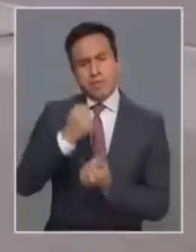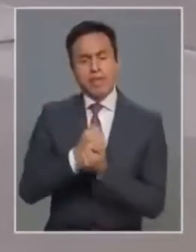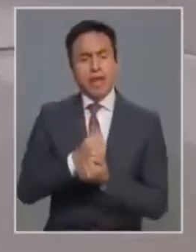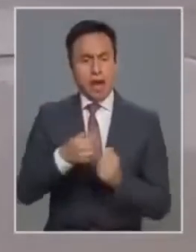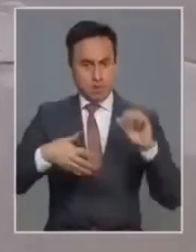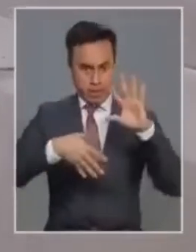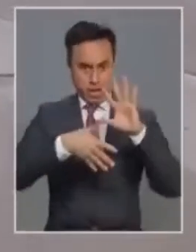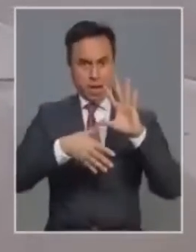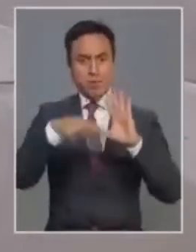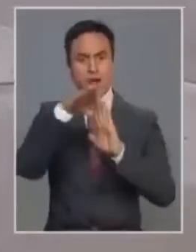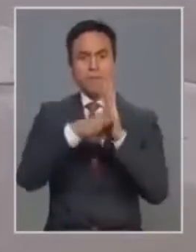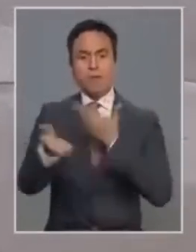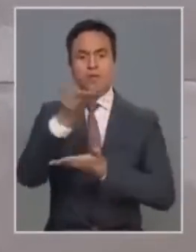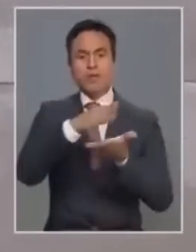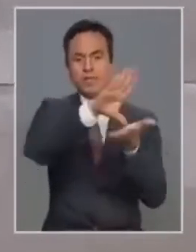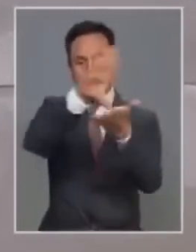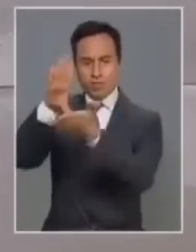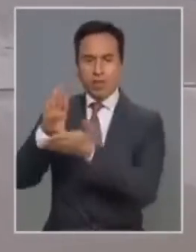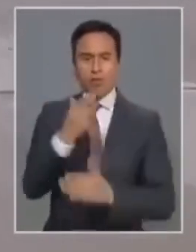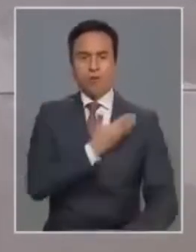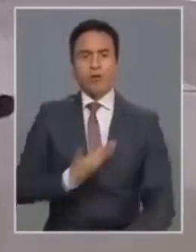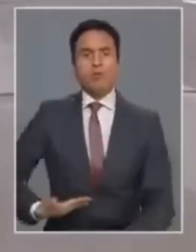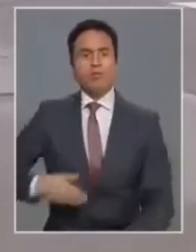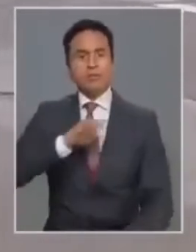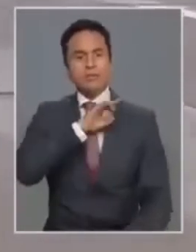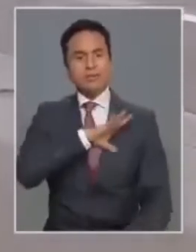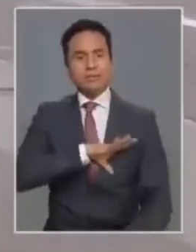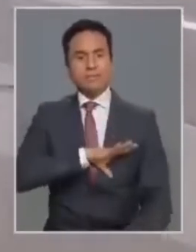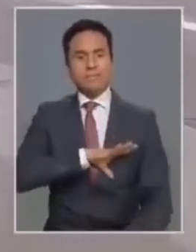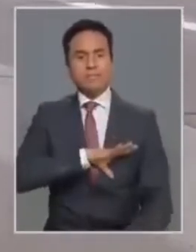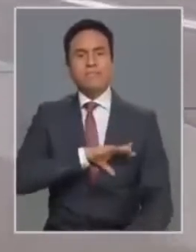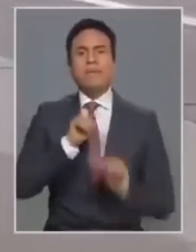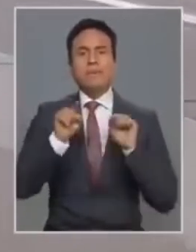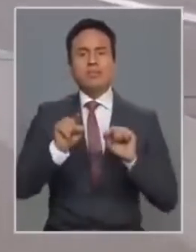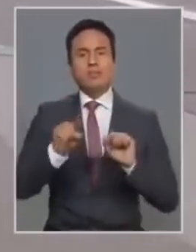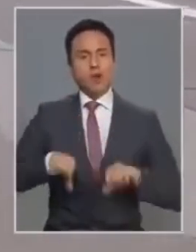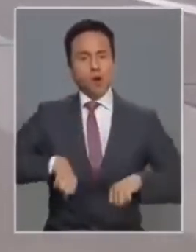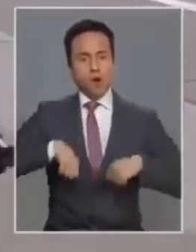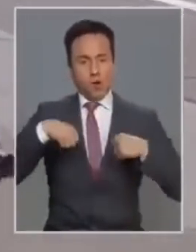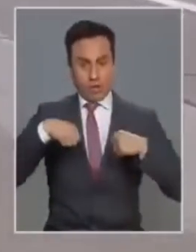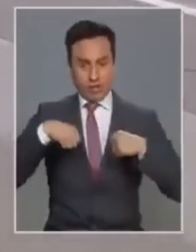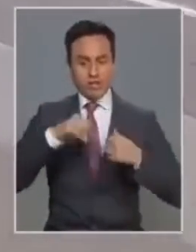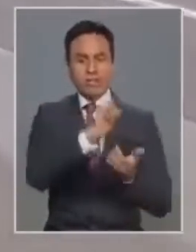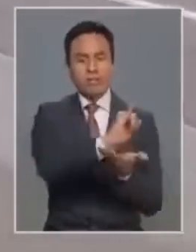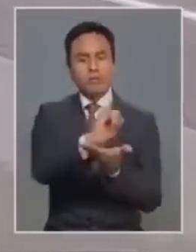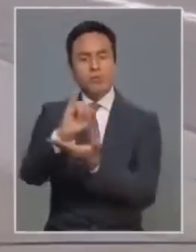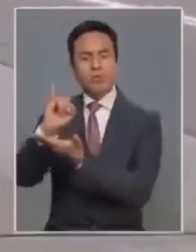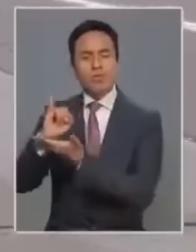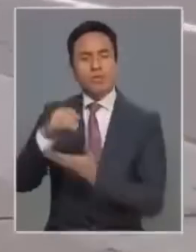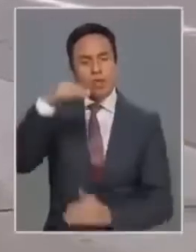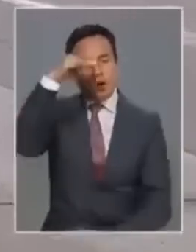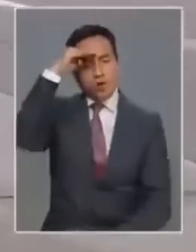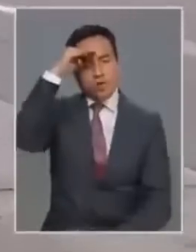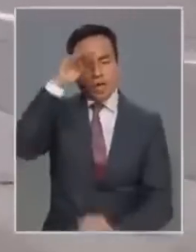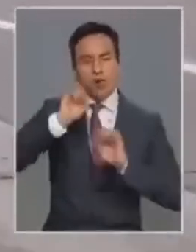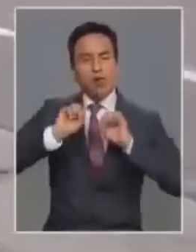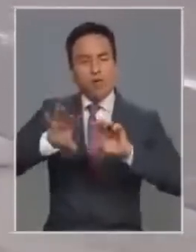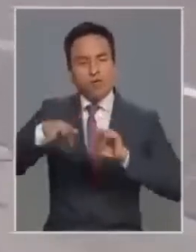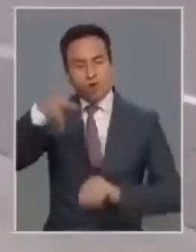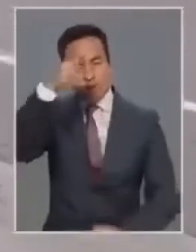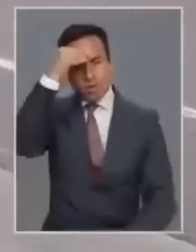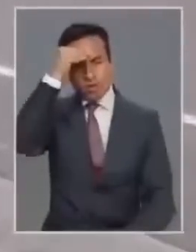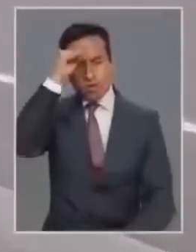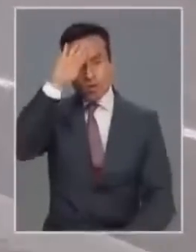decir, Nicky? ¿Alguna cosa que hayas dicho como que wow? Bueno, una cosa que preguntaste es sobre lo de... ¿Qué fue?